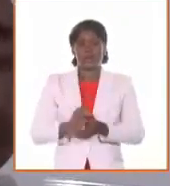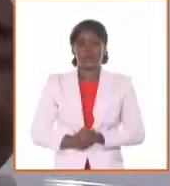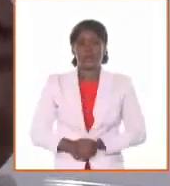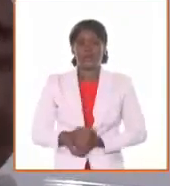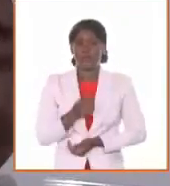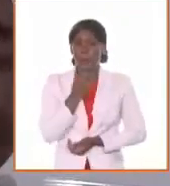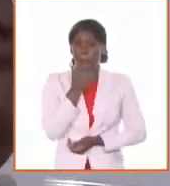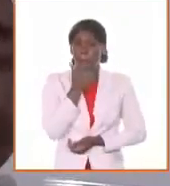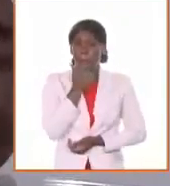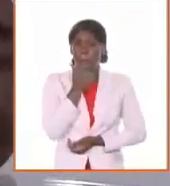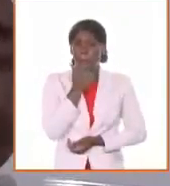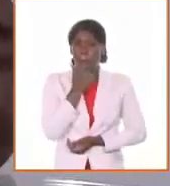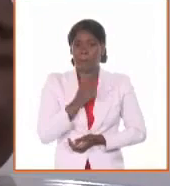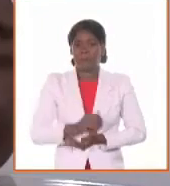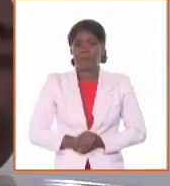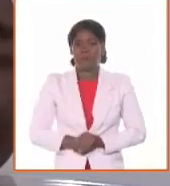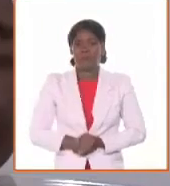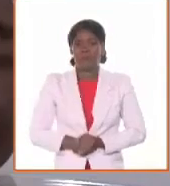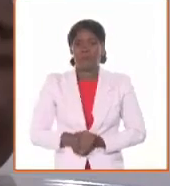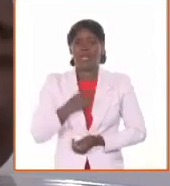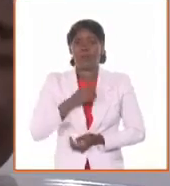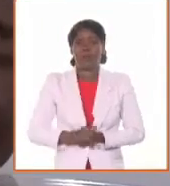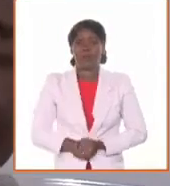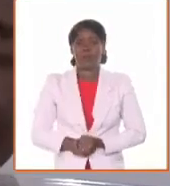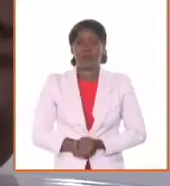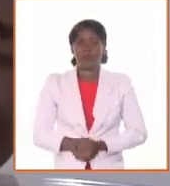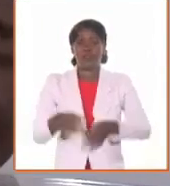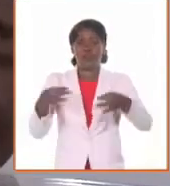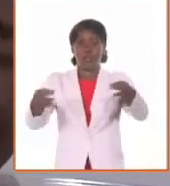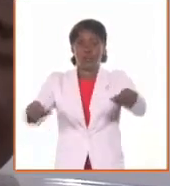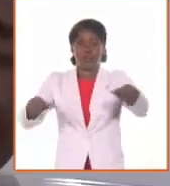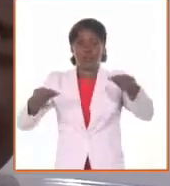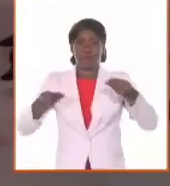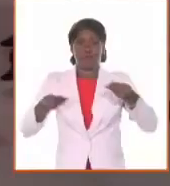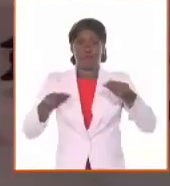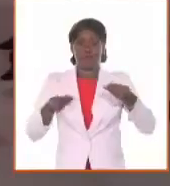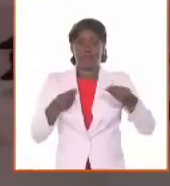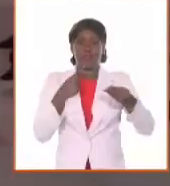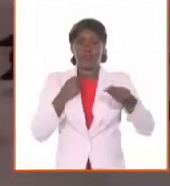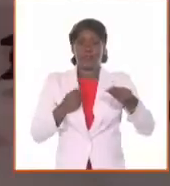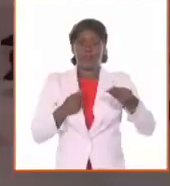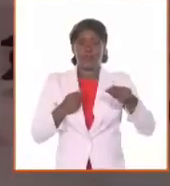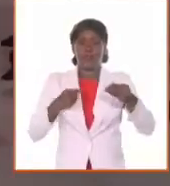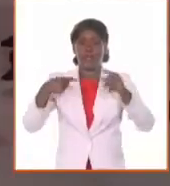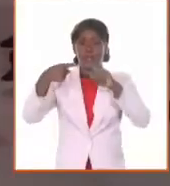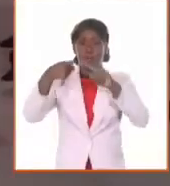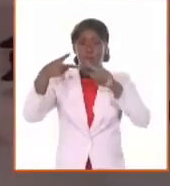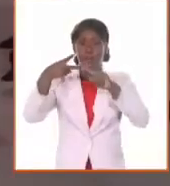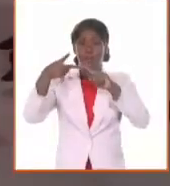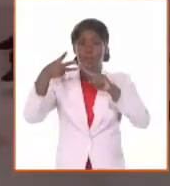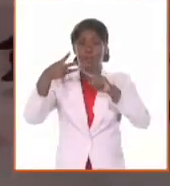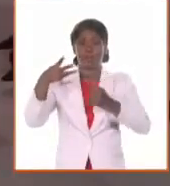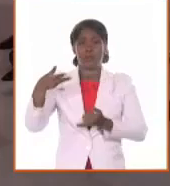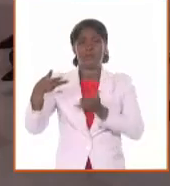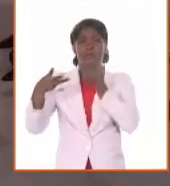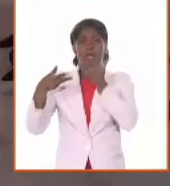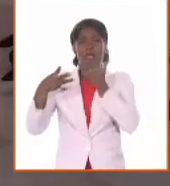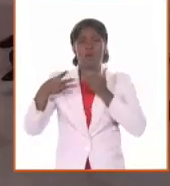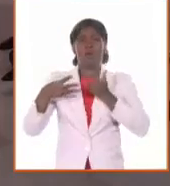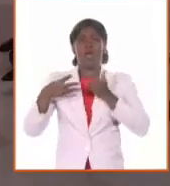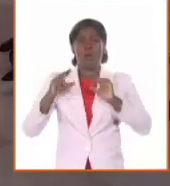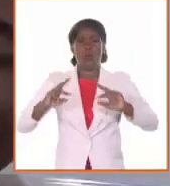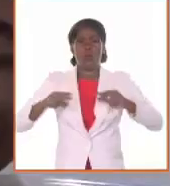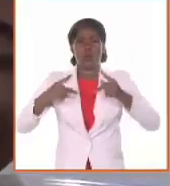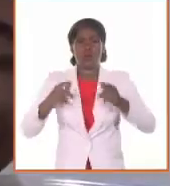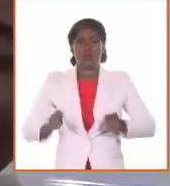escuchado era lo relacionado con la subsanaciones de error y bueno Paquito decía que iban a ver procesos asuntos que requerían